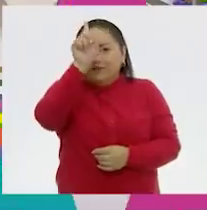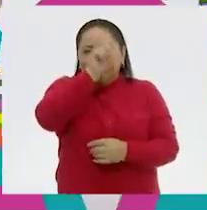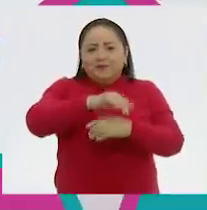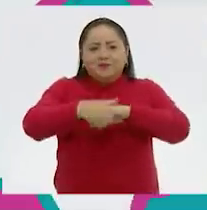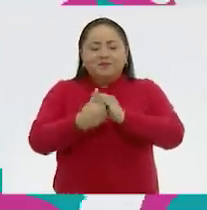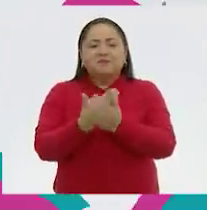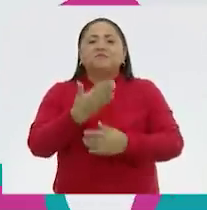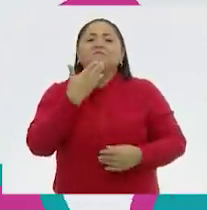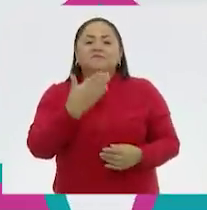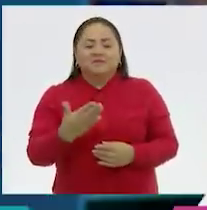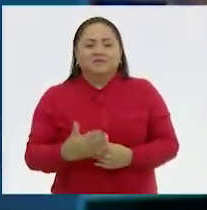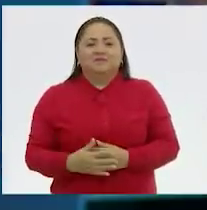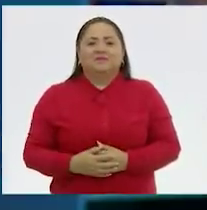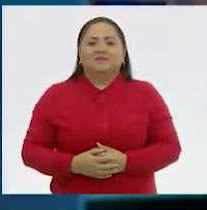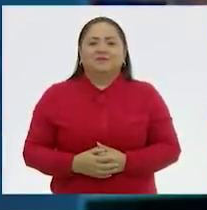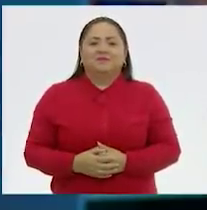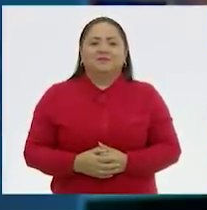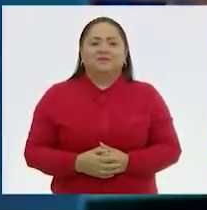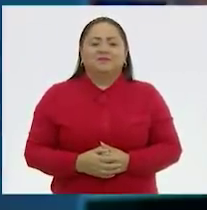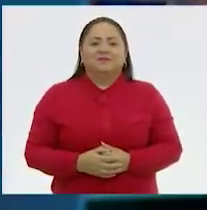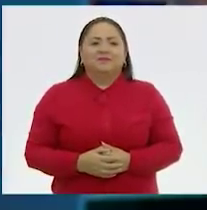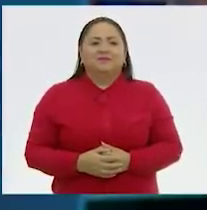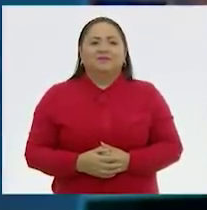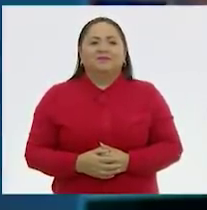bien las manos?